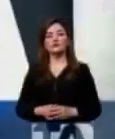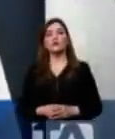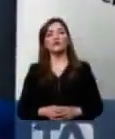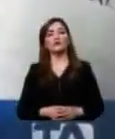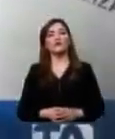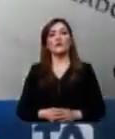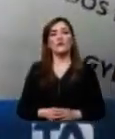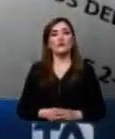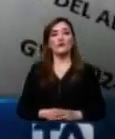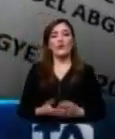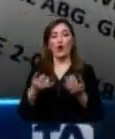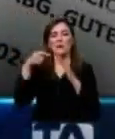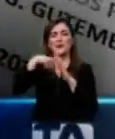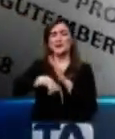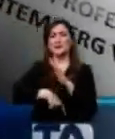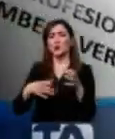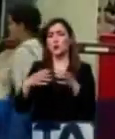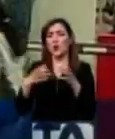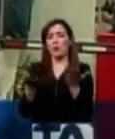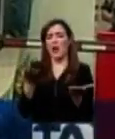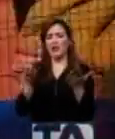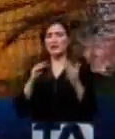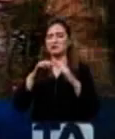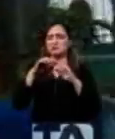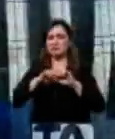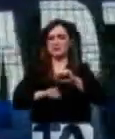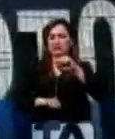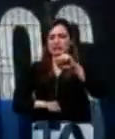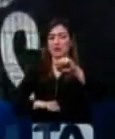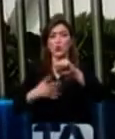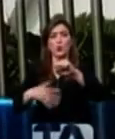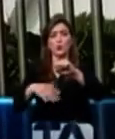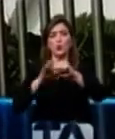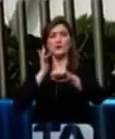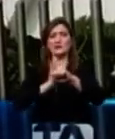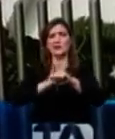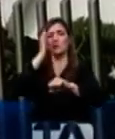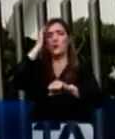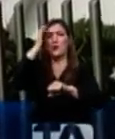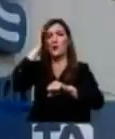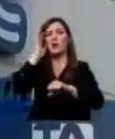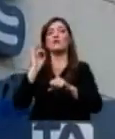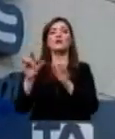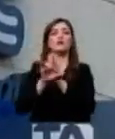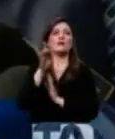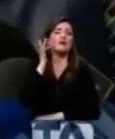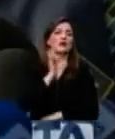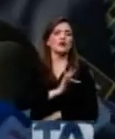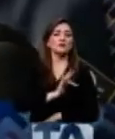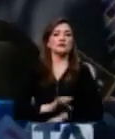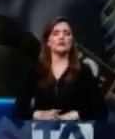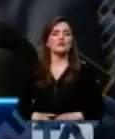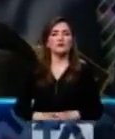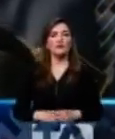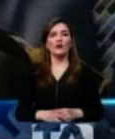que recientes informes de auditorías revelan hallazgos preocupantes sobre este manejo y algunas supuestas irregularidades hay